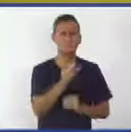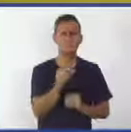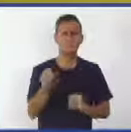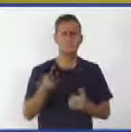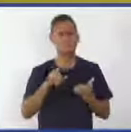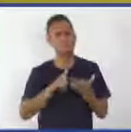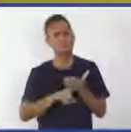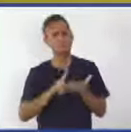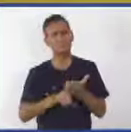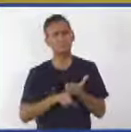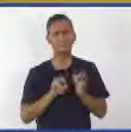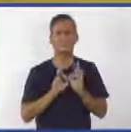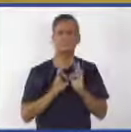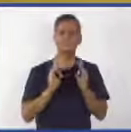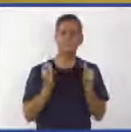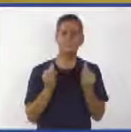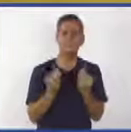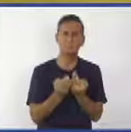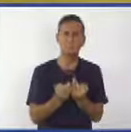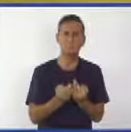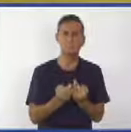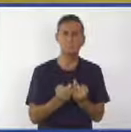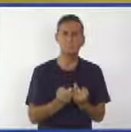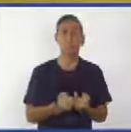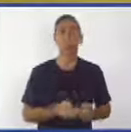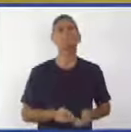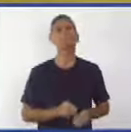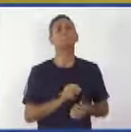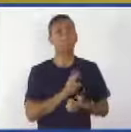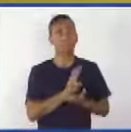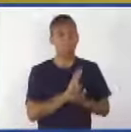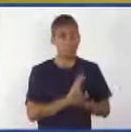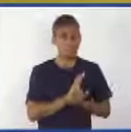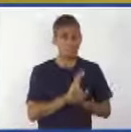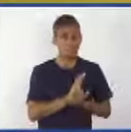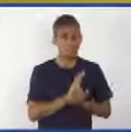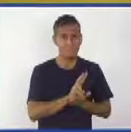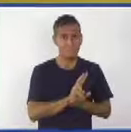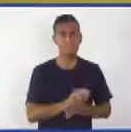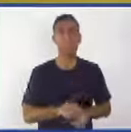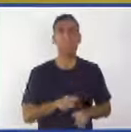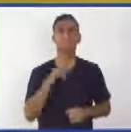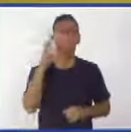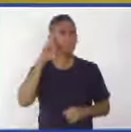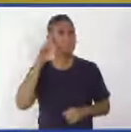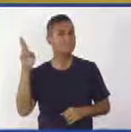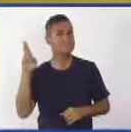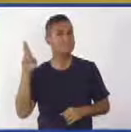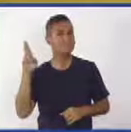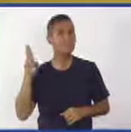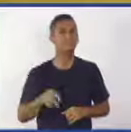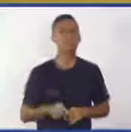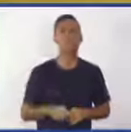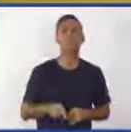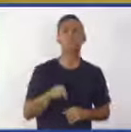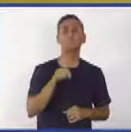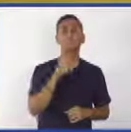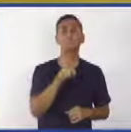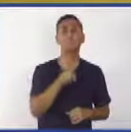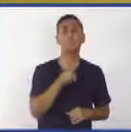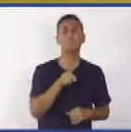la de todos los que los rodean sus padres sus familiares sus vecinos